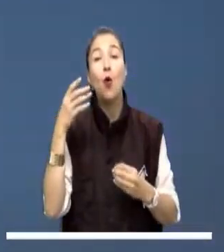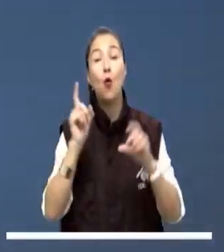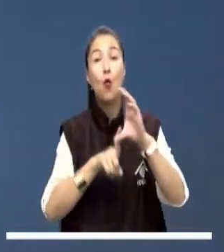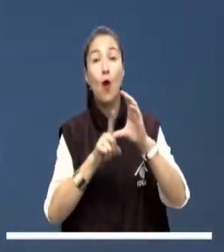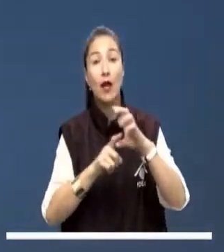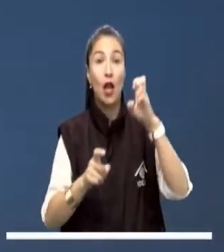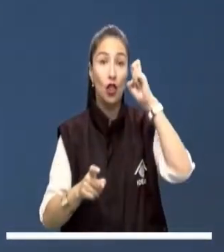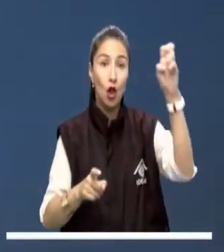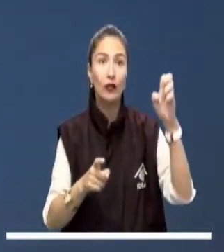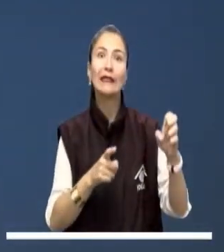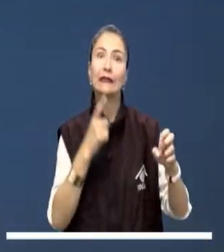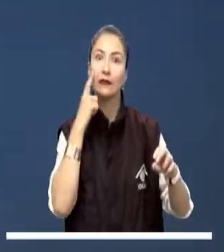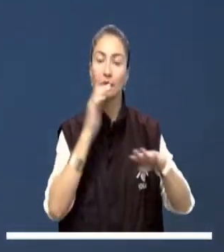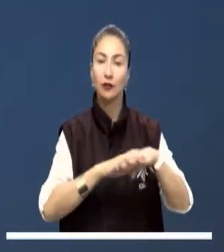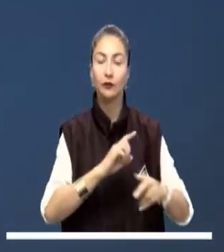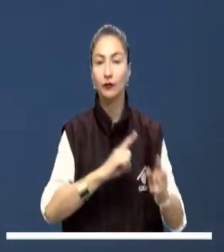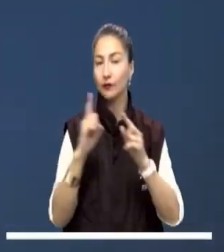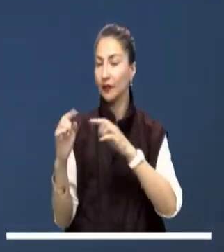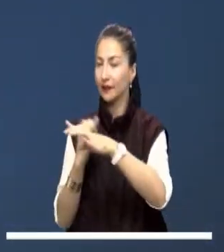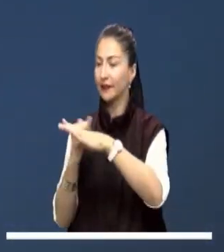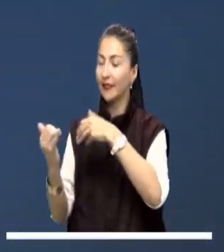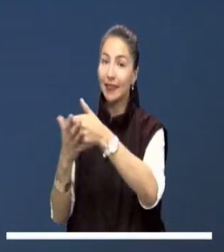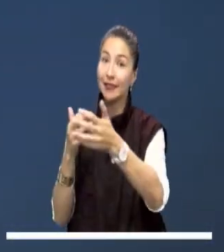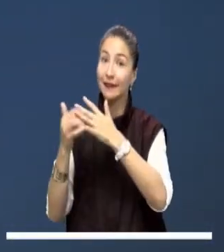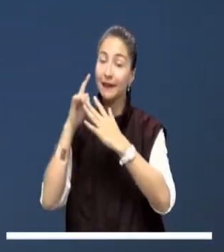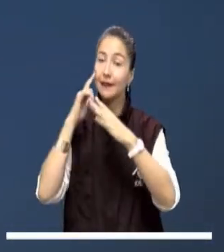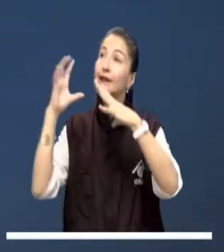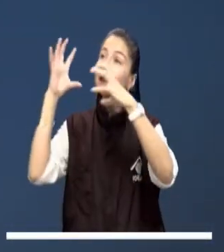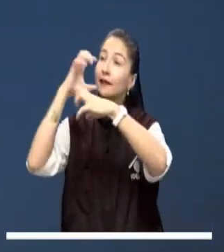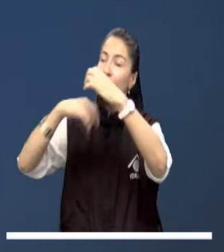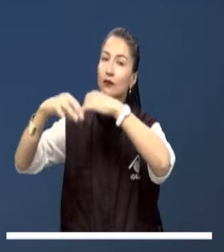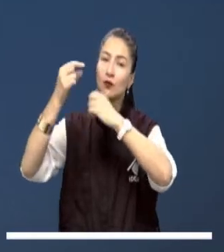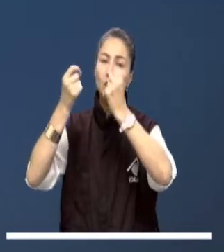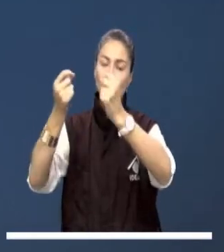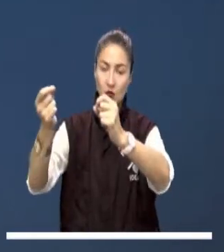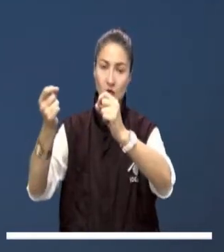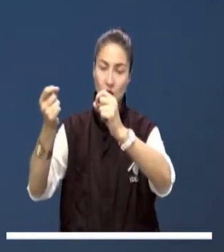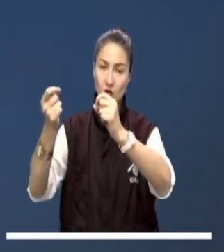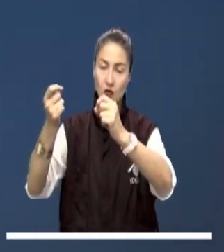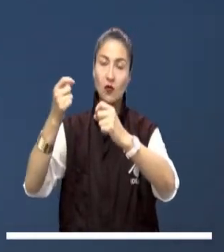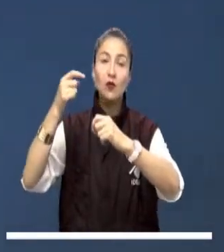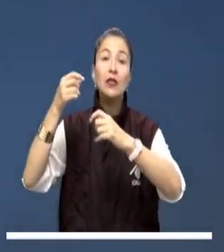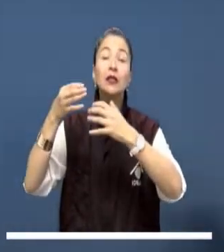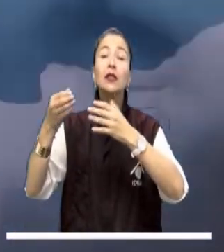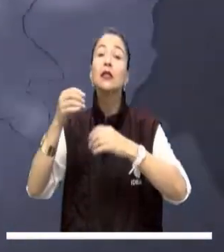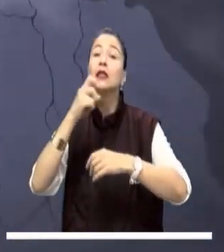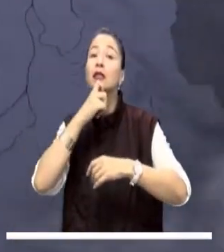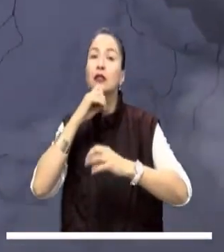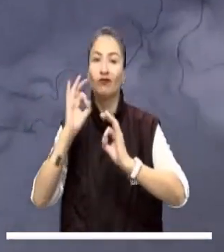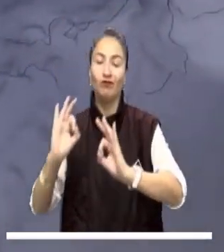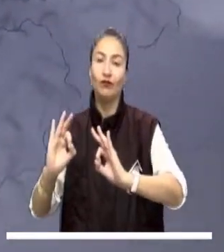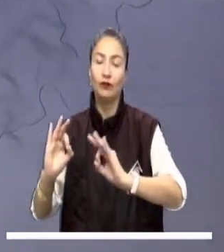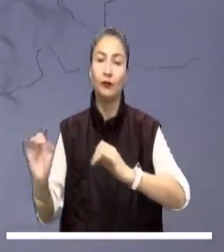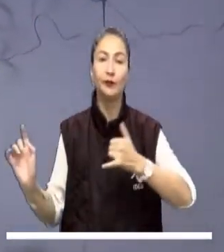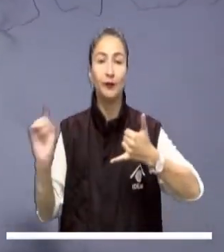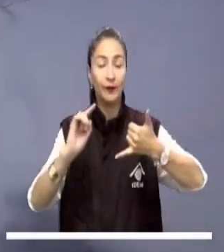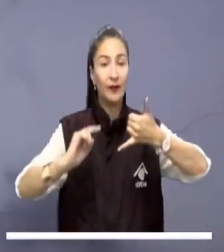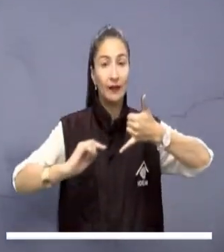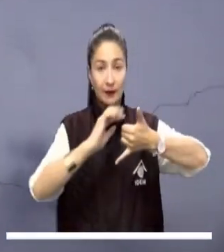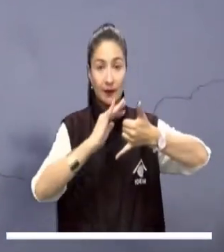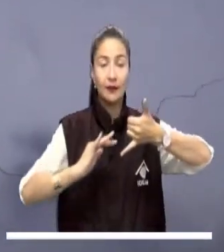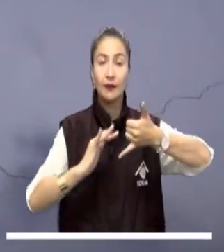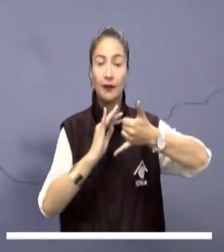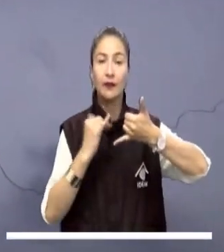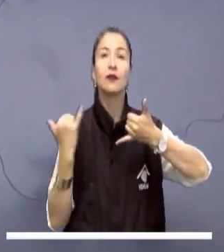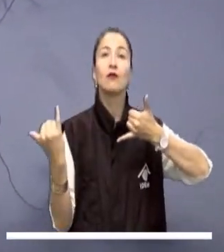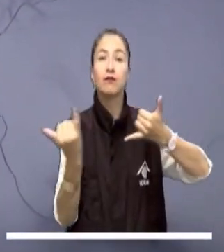Guajira. Para San Andrés y Providencia se prevé cielo con poca nubosidad y tiempo seco sobre el archipiélago. En el